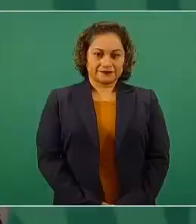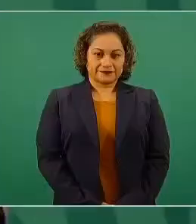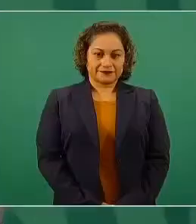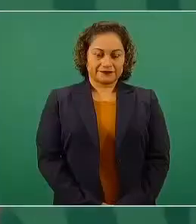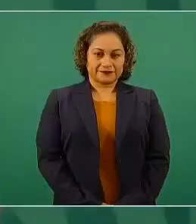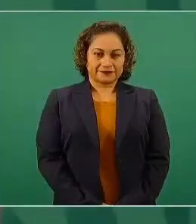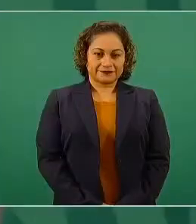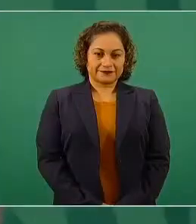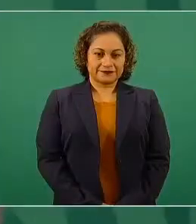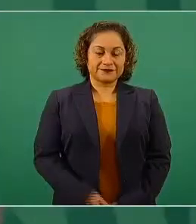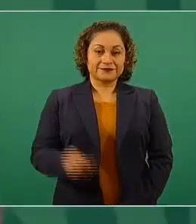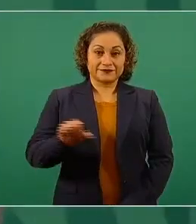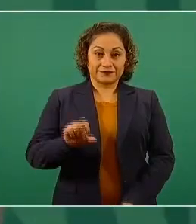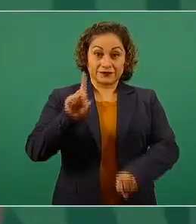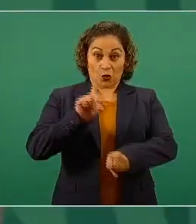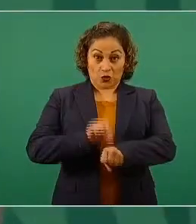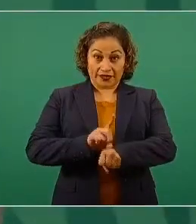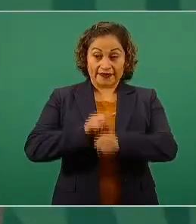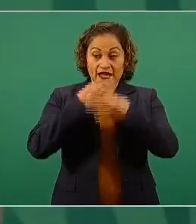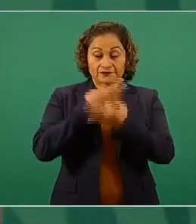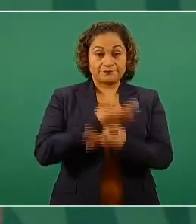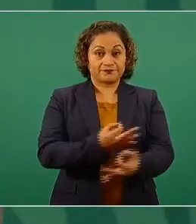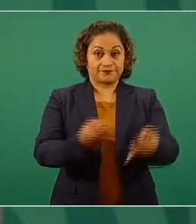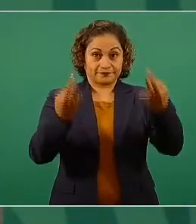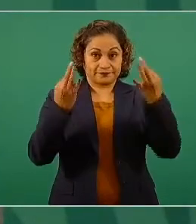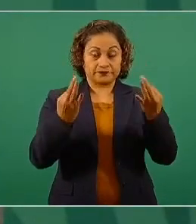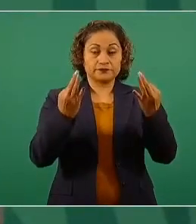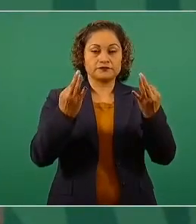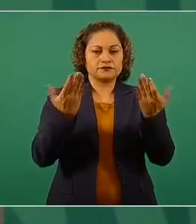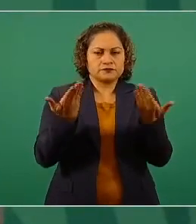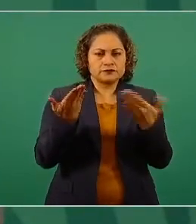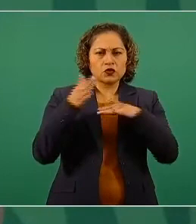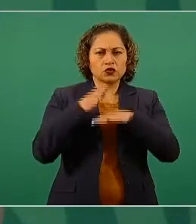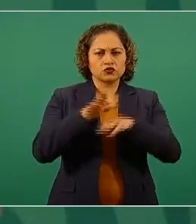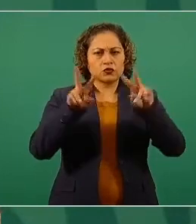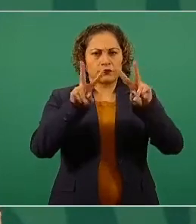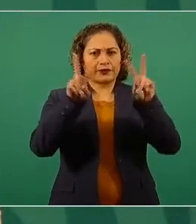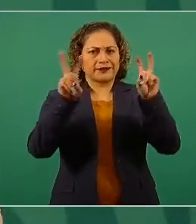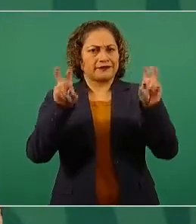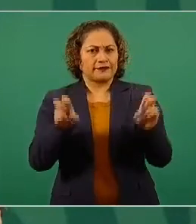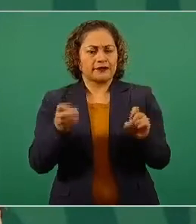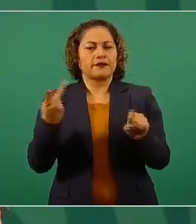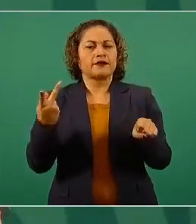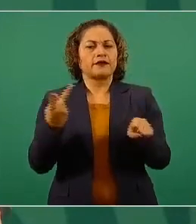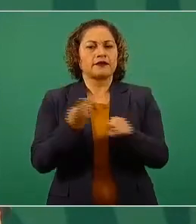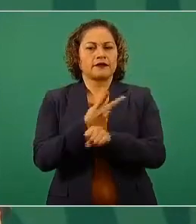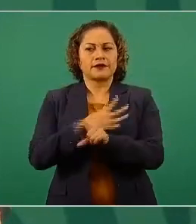pueblo de México sobre la situación de emergencia